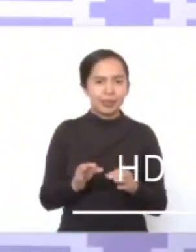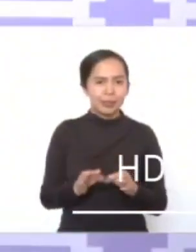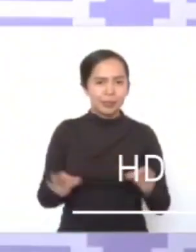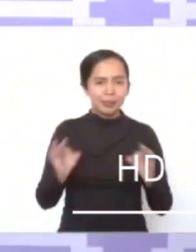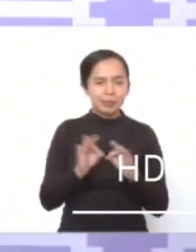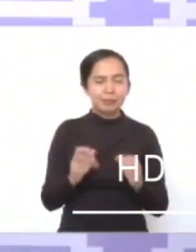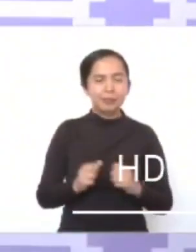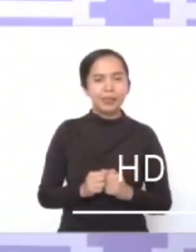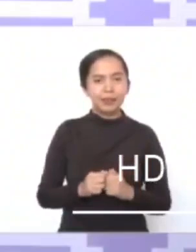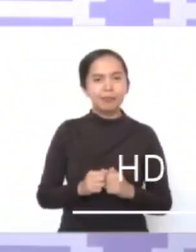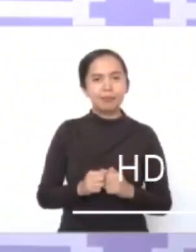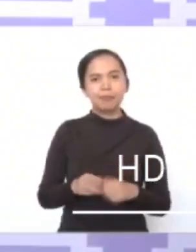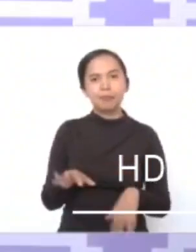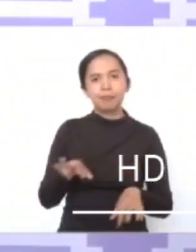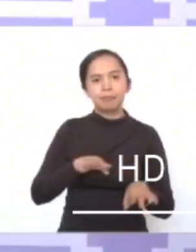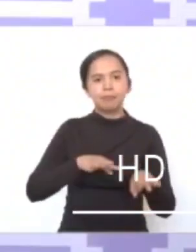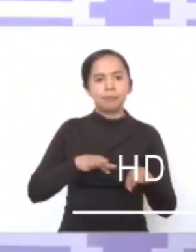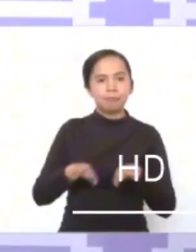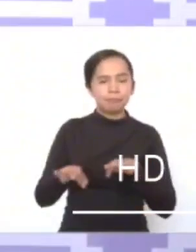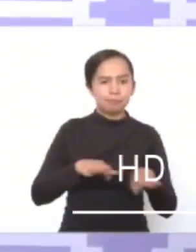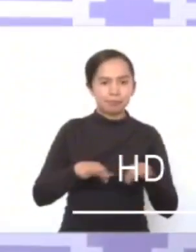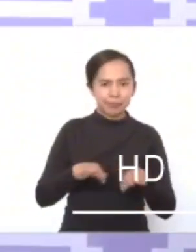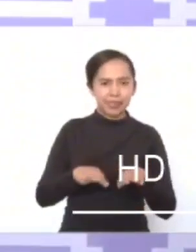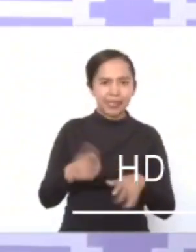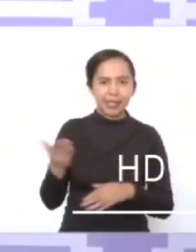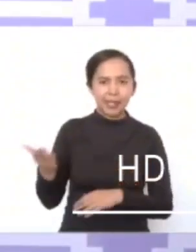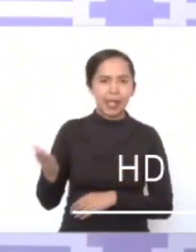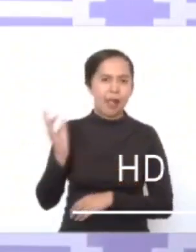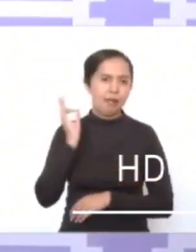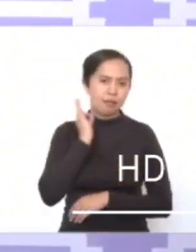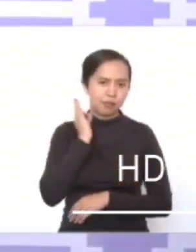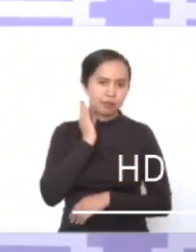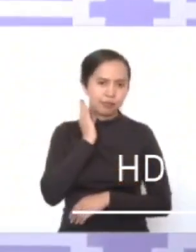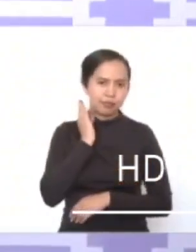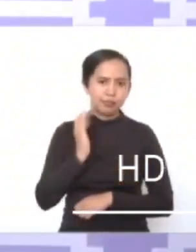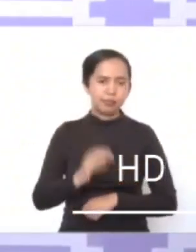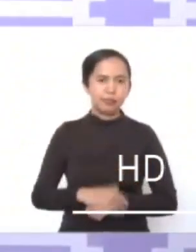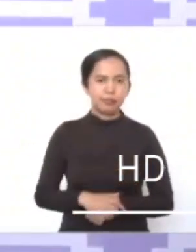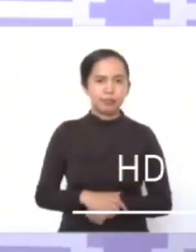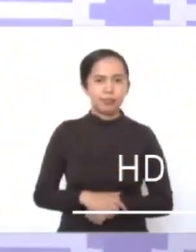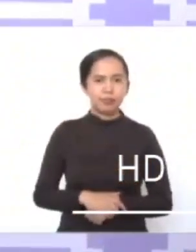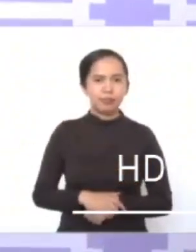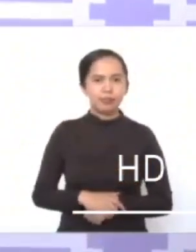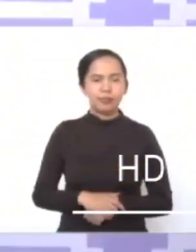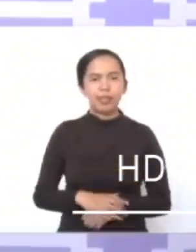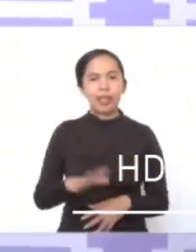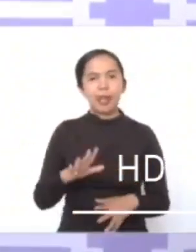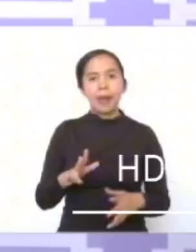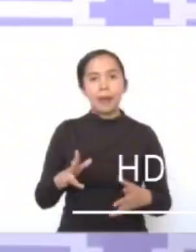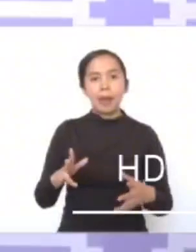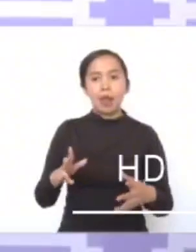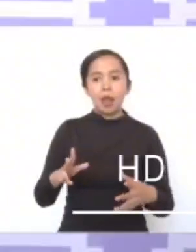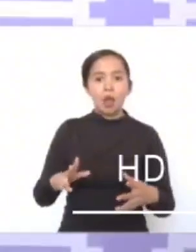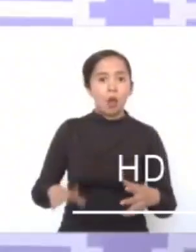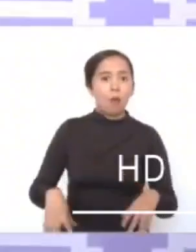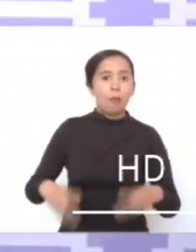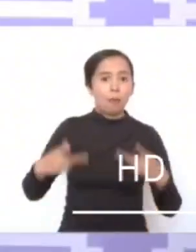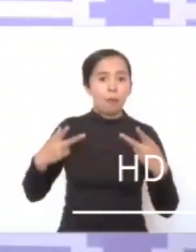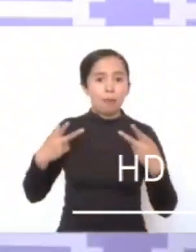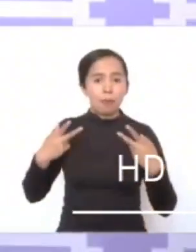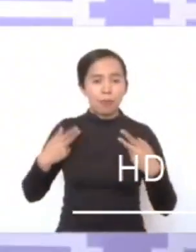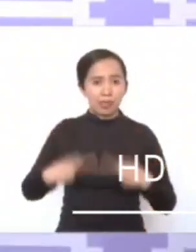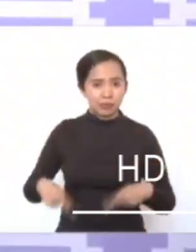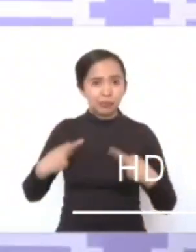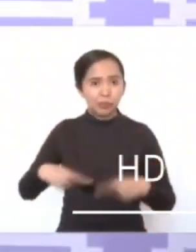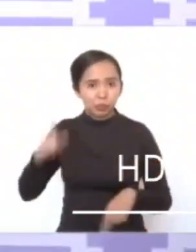de trabajo que tiene la Fiscalía. Toda muerte violenta de